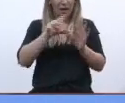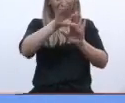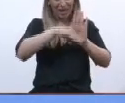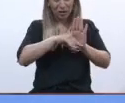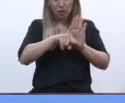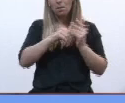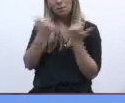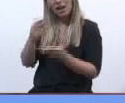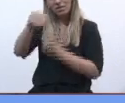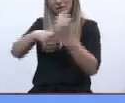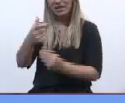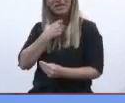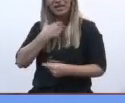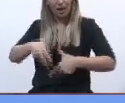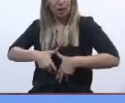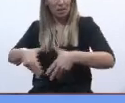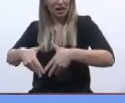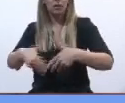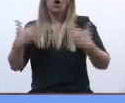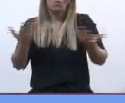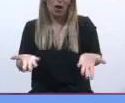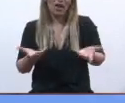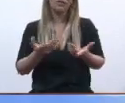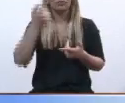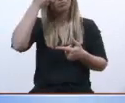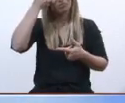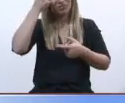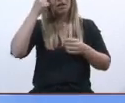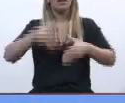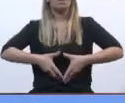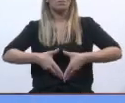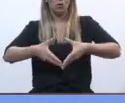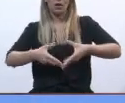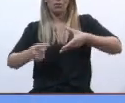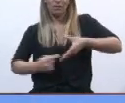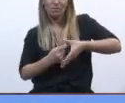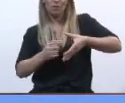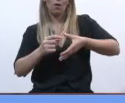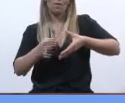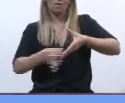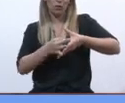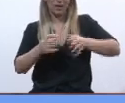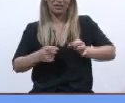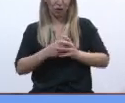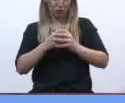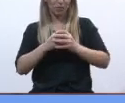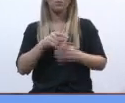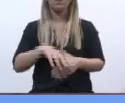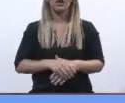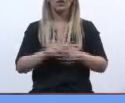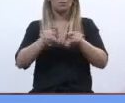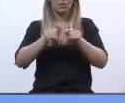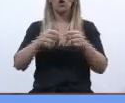Y planteaban la posibilidad de la fecundación in vitro. Y era Costa Rica, era contra Costa Rica. Bien dice